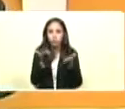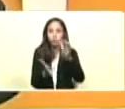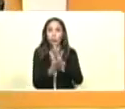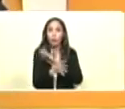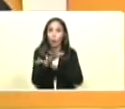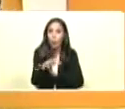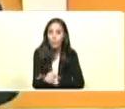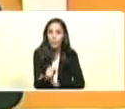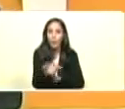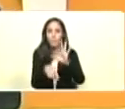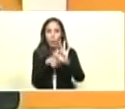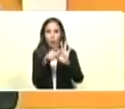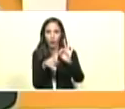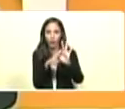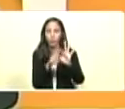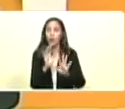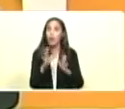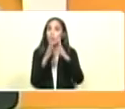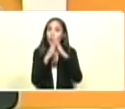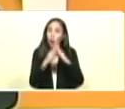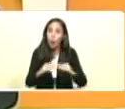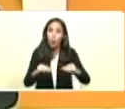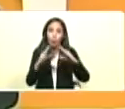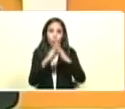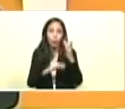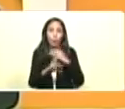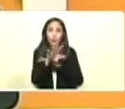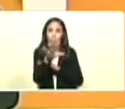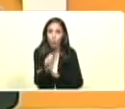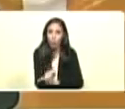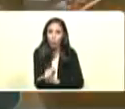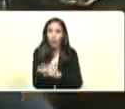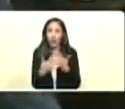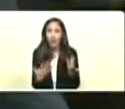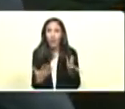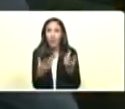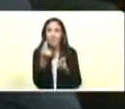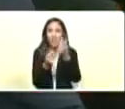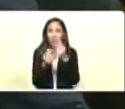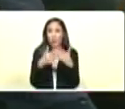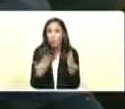en moneda petro convertible, el petro.